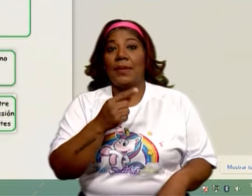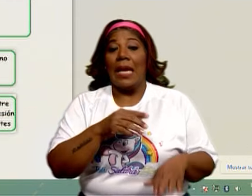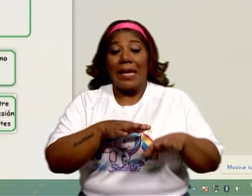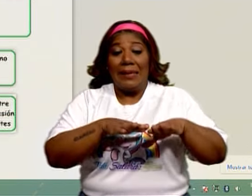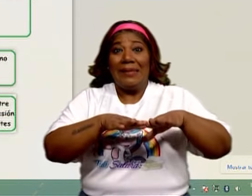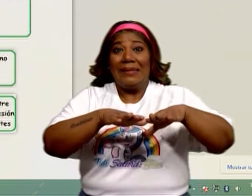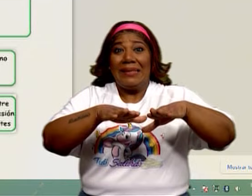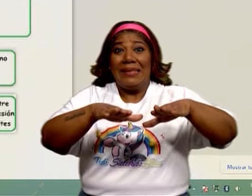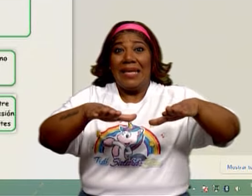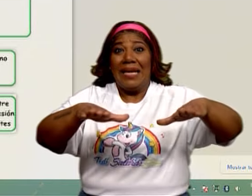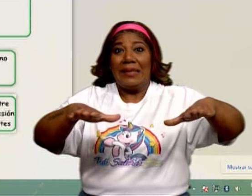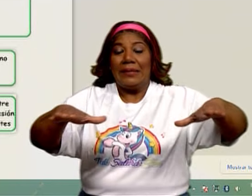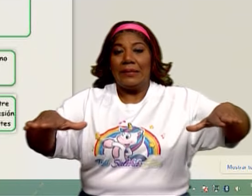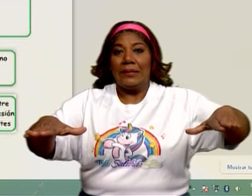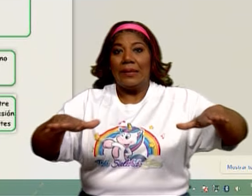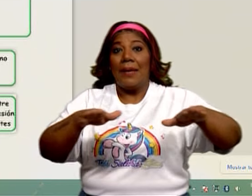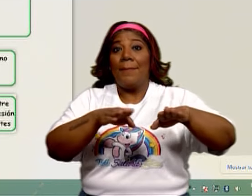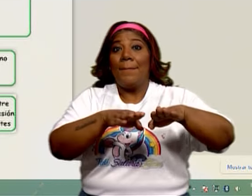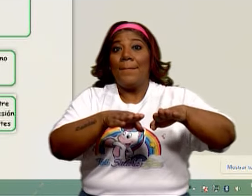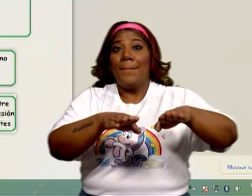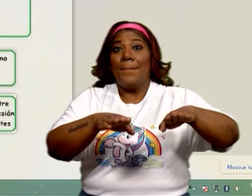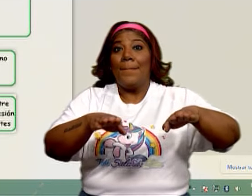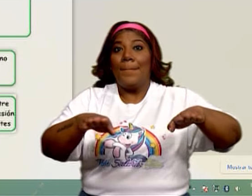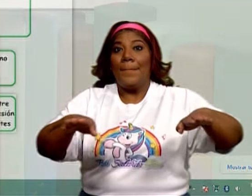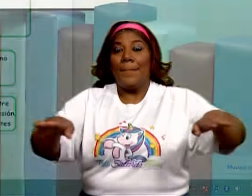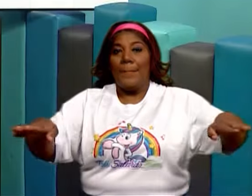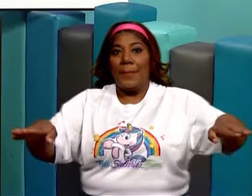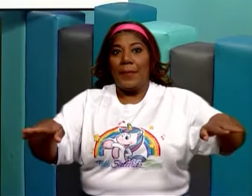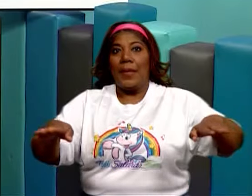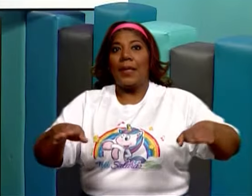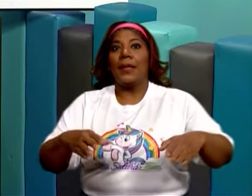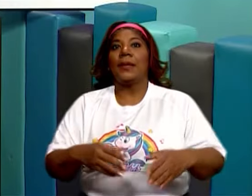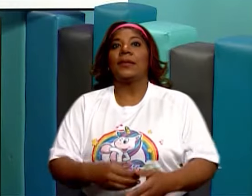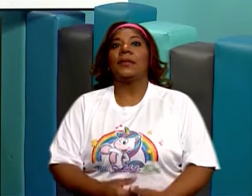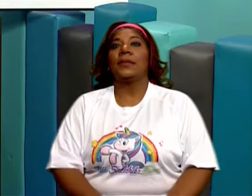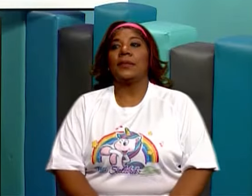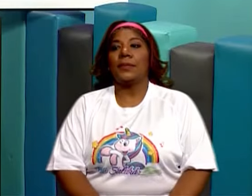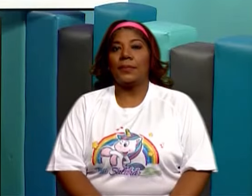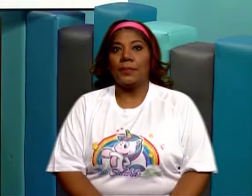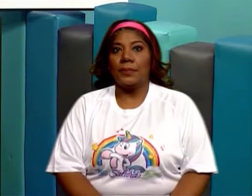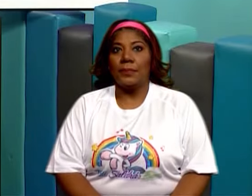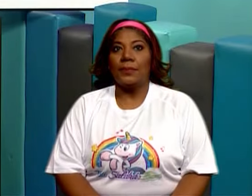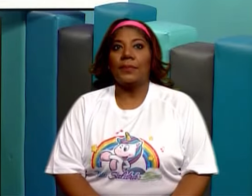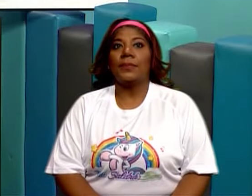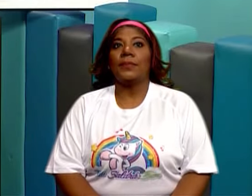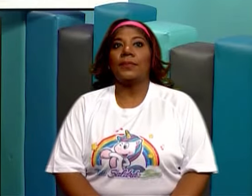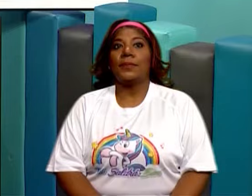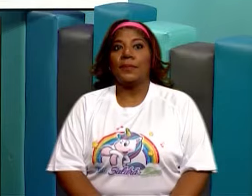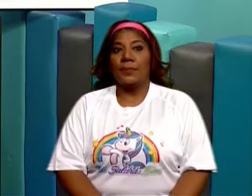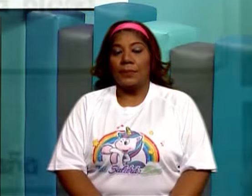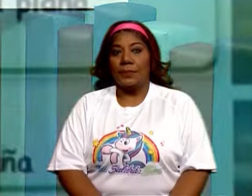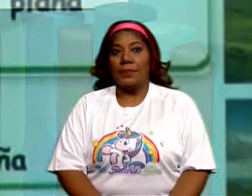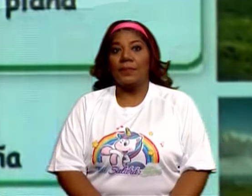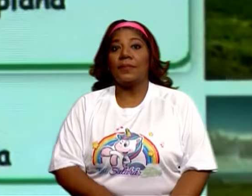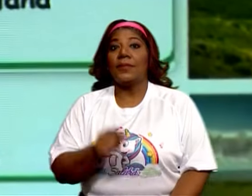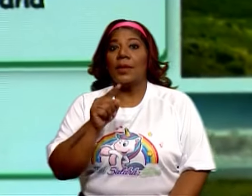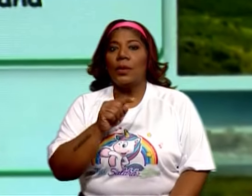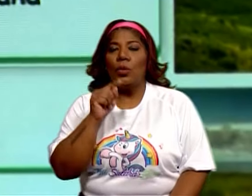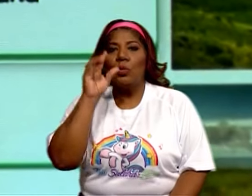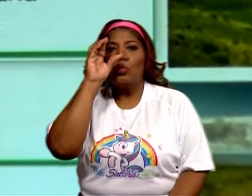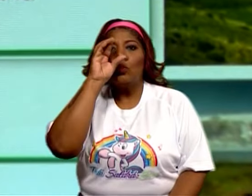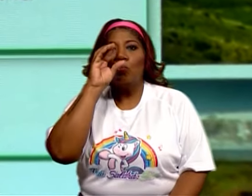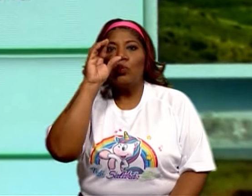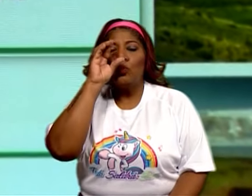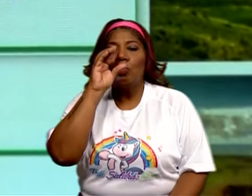y la tierra está plana. Por tanto, tomaremos nuestra definición y lo colocaremos donde